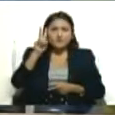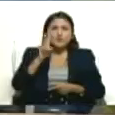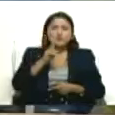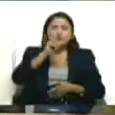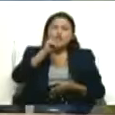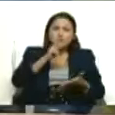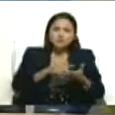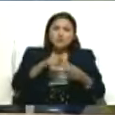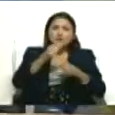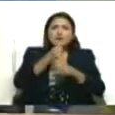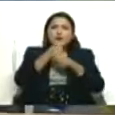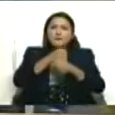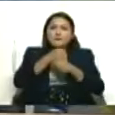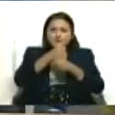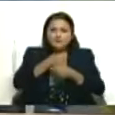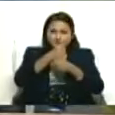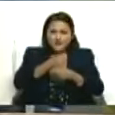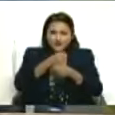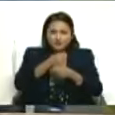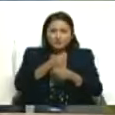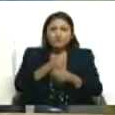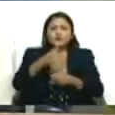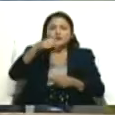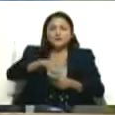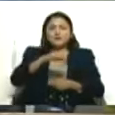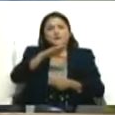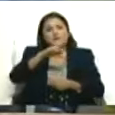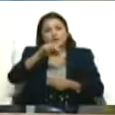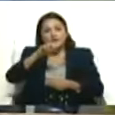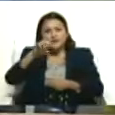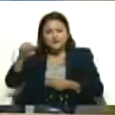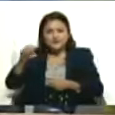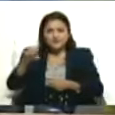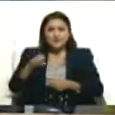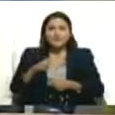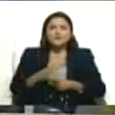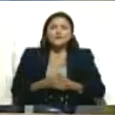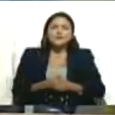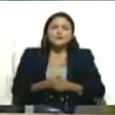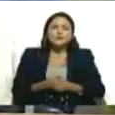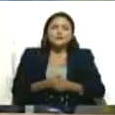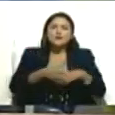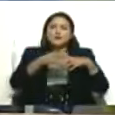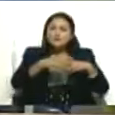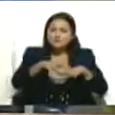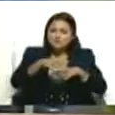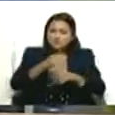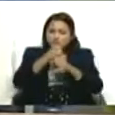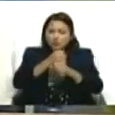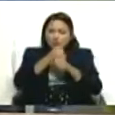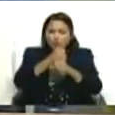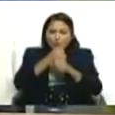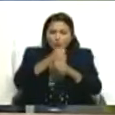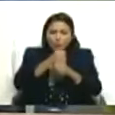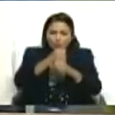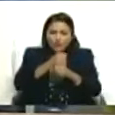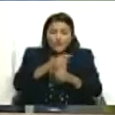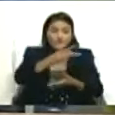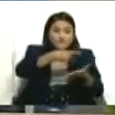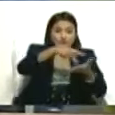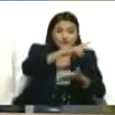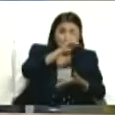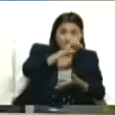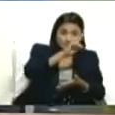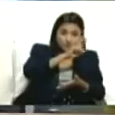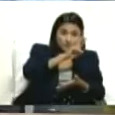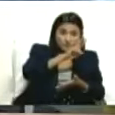caballos vendrán a la sede del Consejo Nacional Electoral en cabalgata desde la Plaza Venezuela,